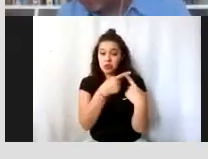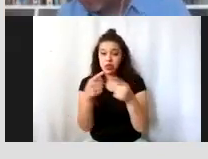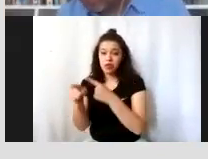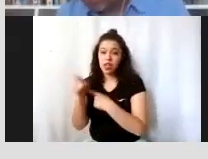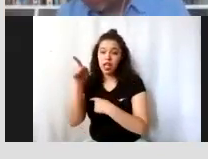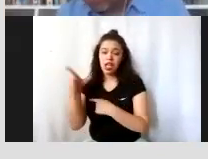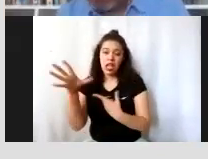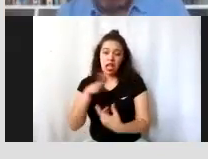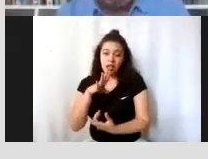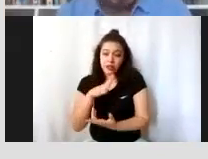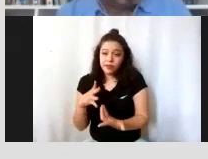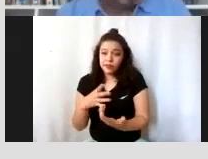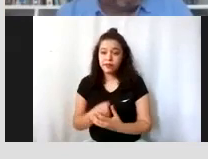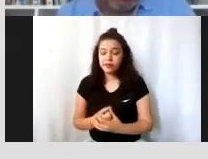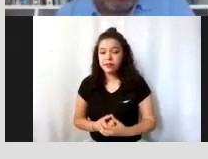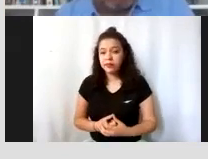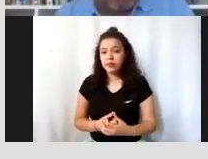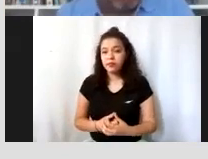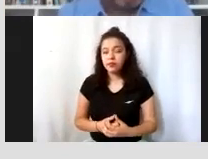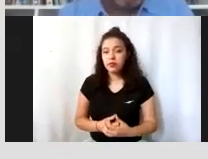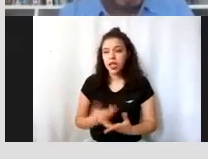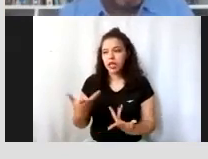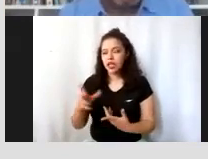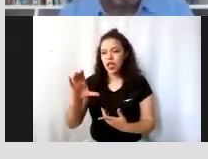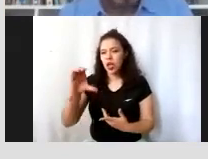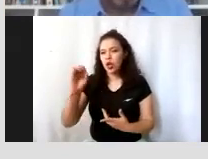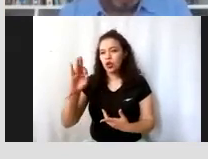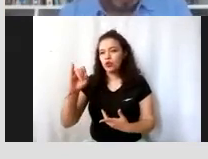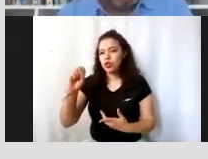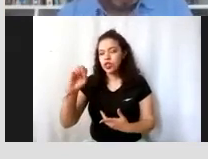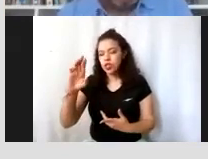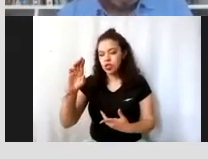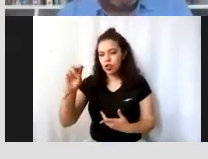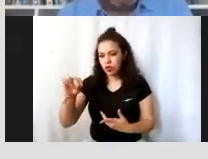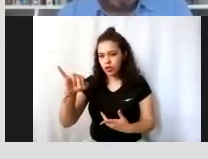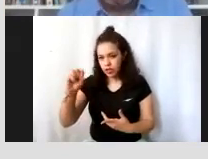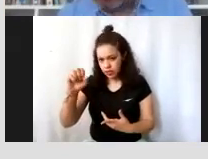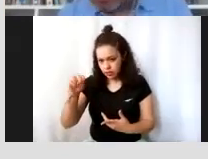Asia, que practique el confucianismo, por decirles algo,